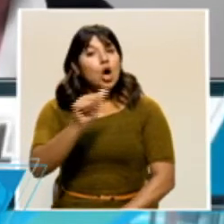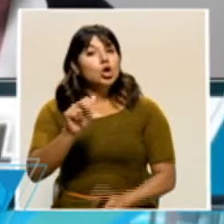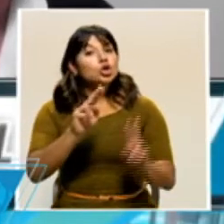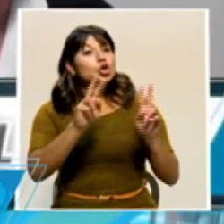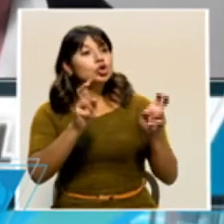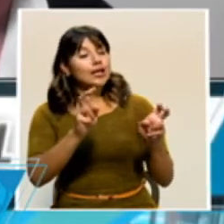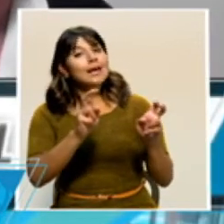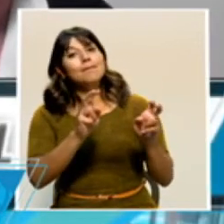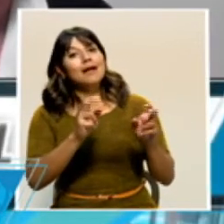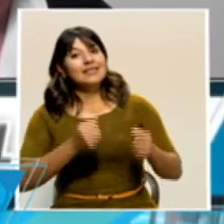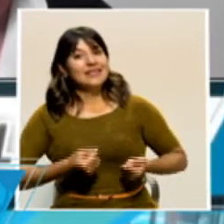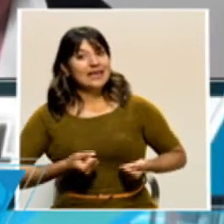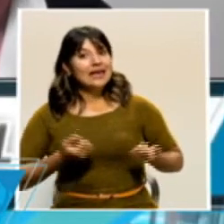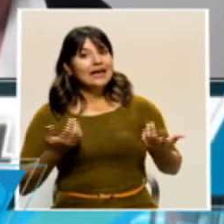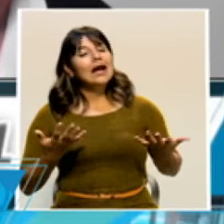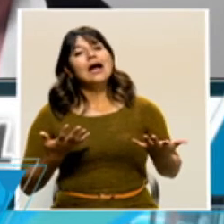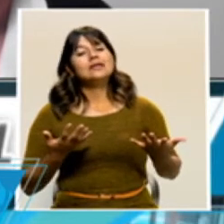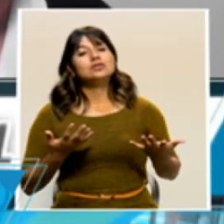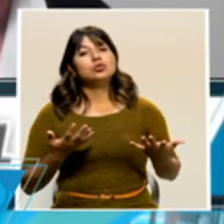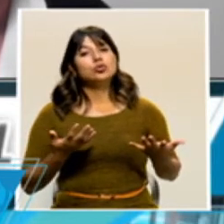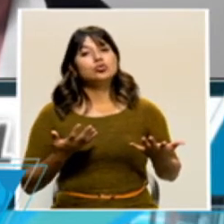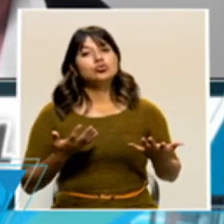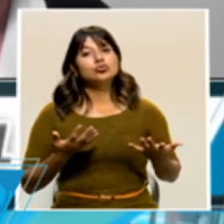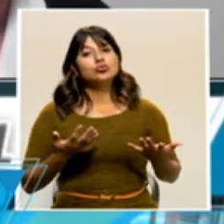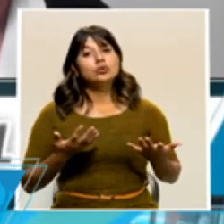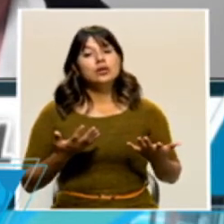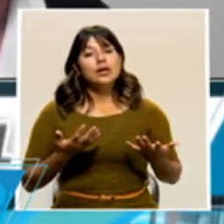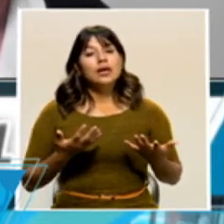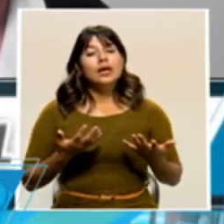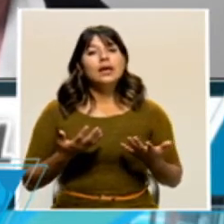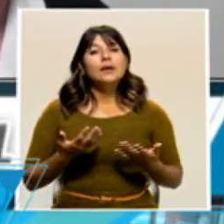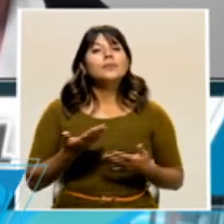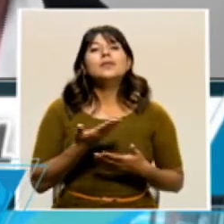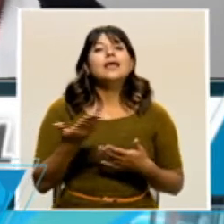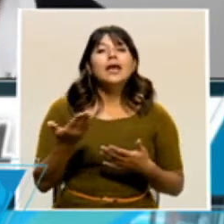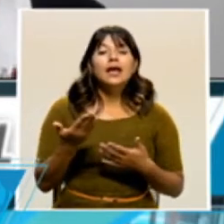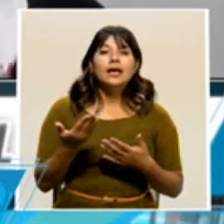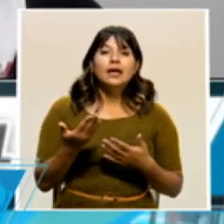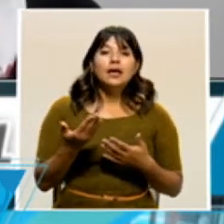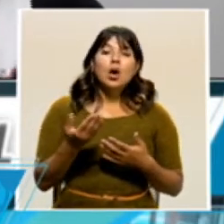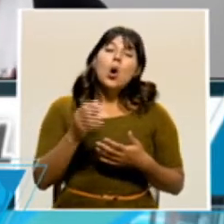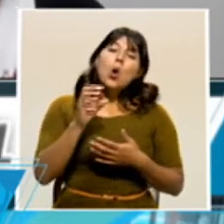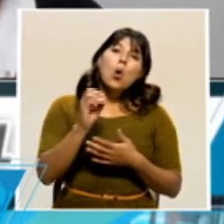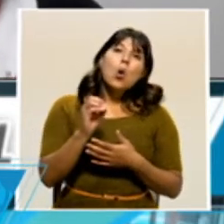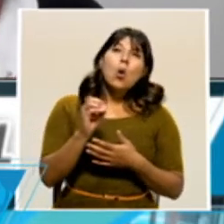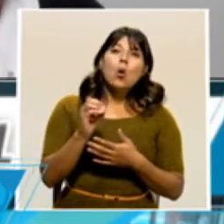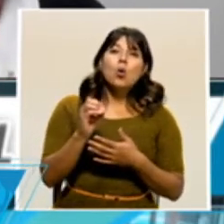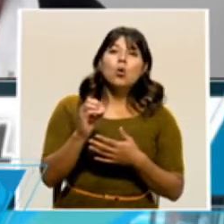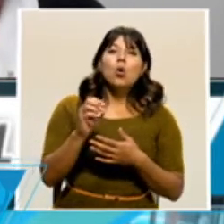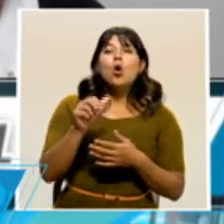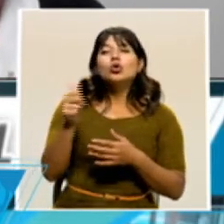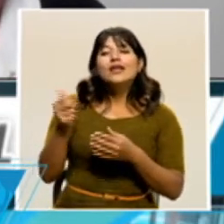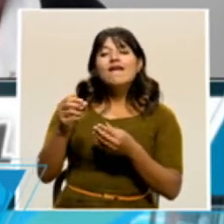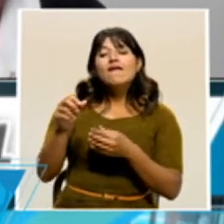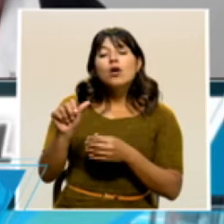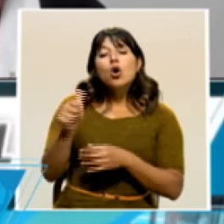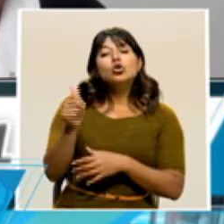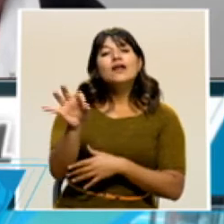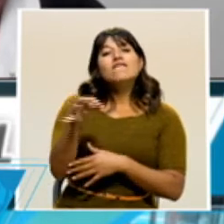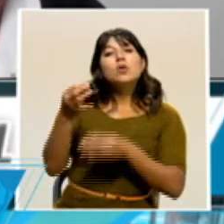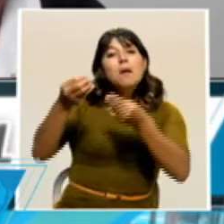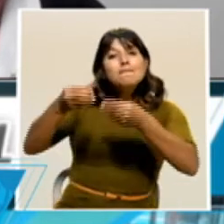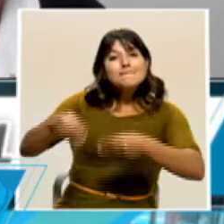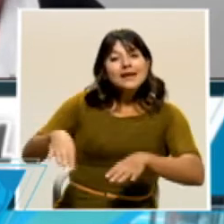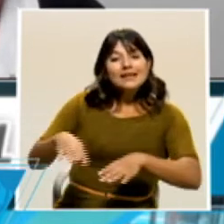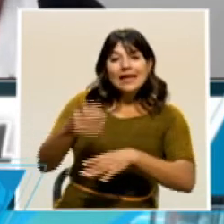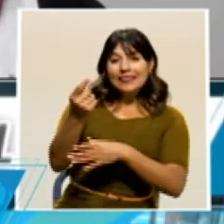fuga importantes a la hora de los ingresos es son la evasión y la elusión. Vamos primero con